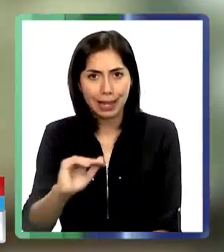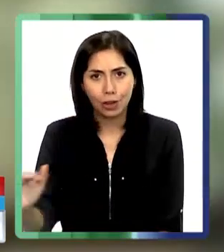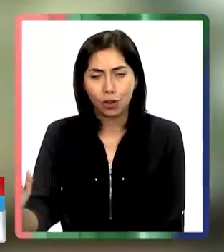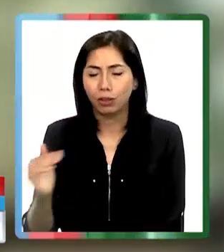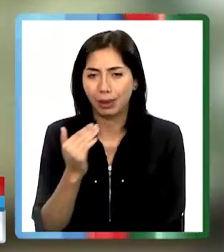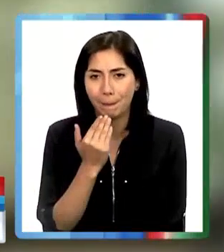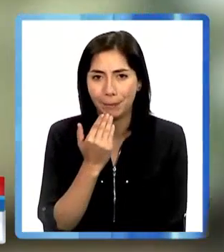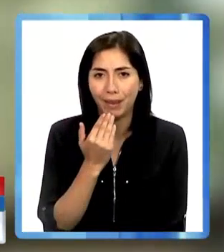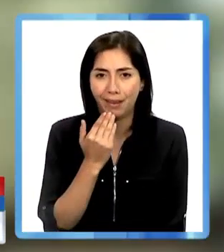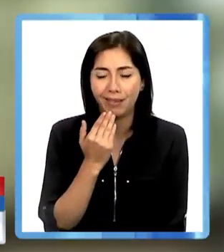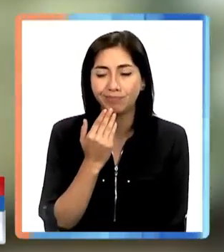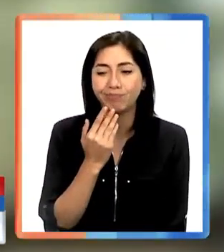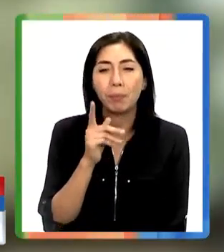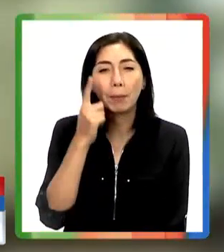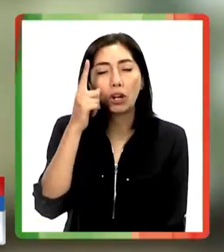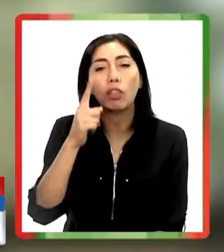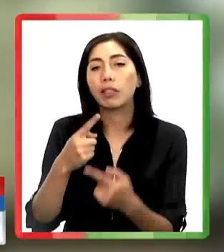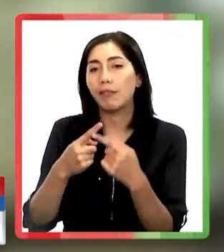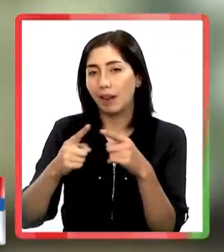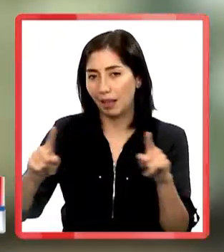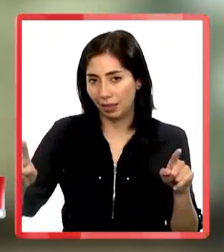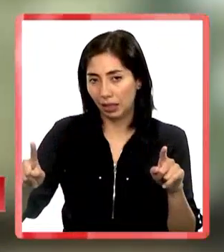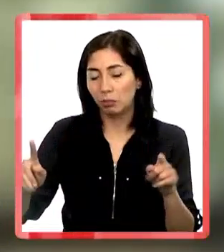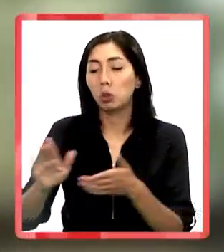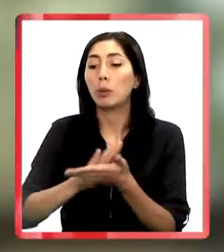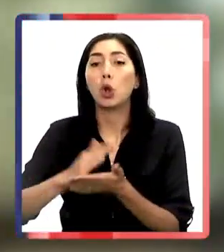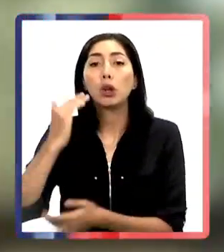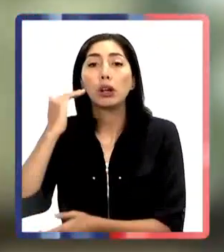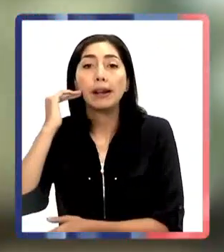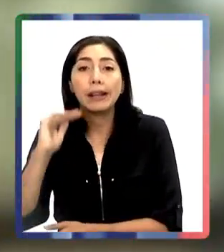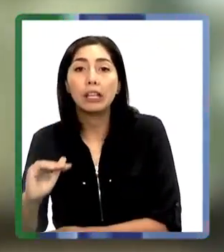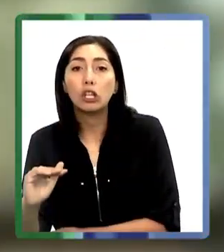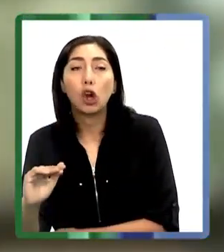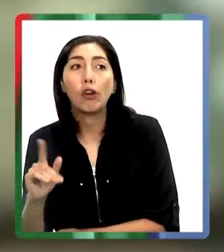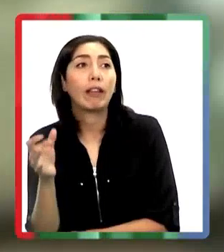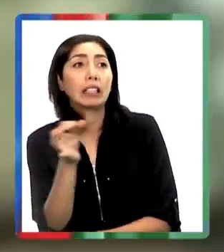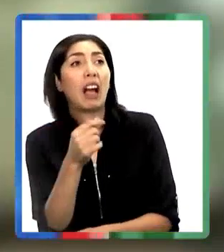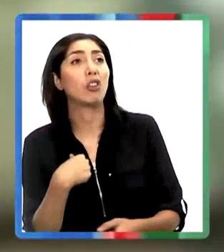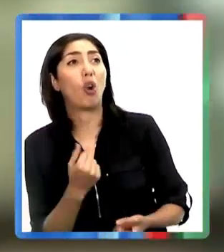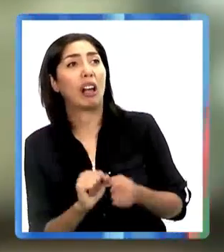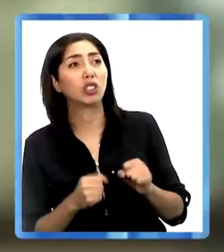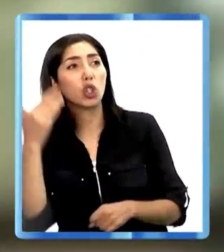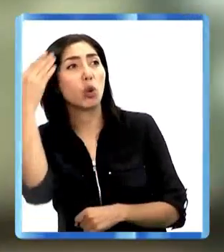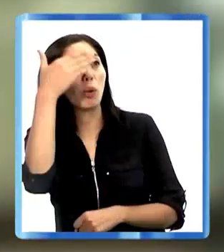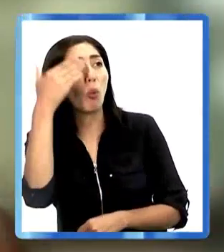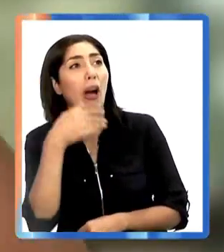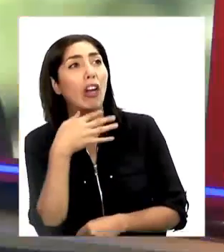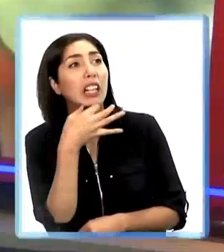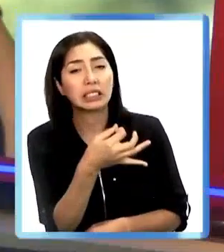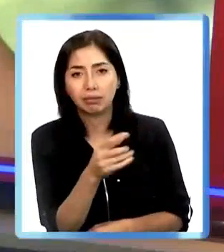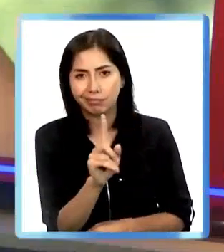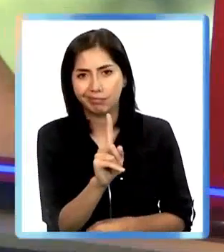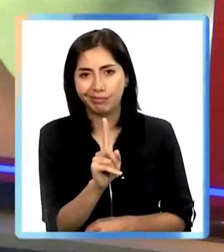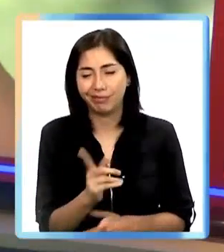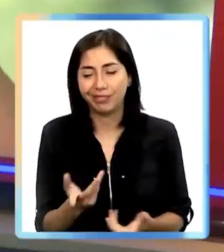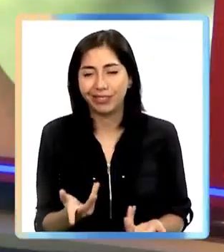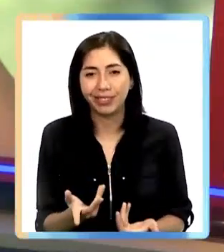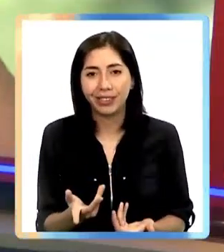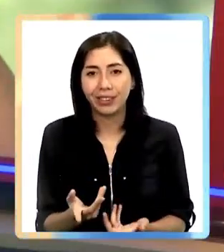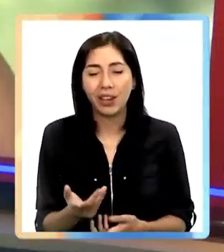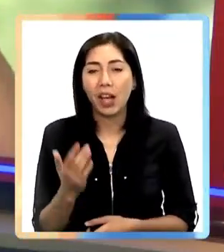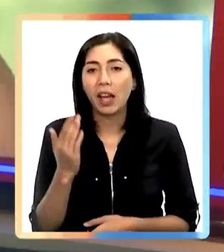por supuesto que los síntomas se manifiestan de manera diferente. Un niño no va a decir estoy ansioso, estoy